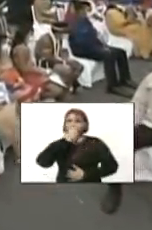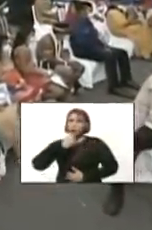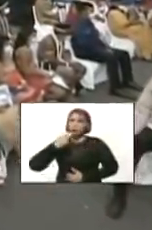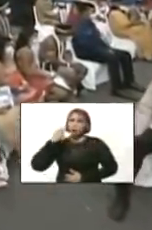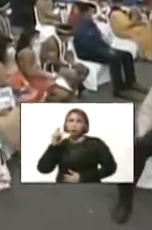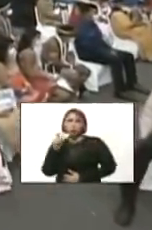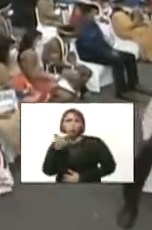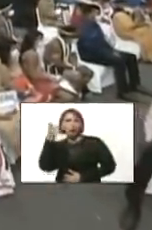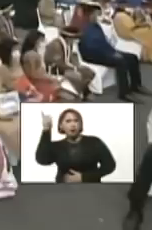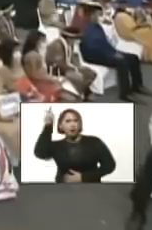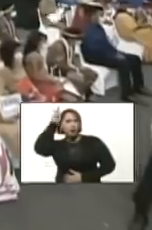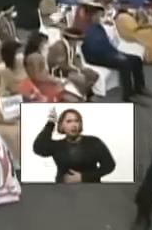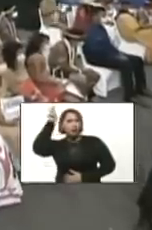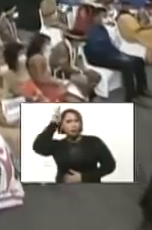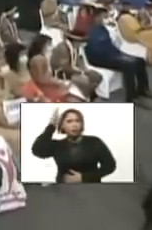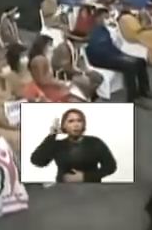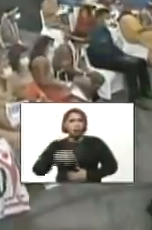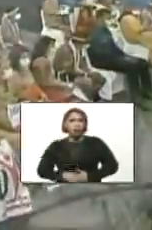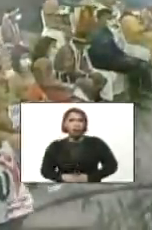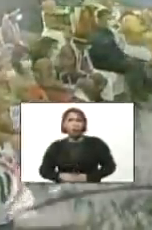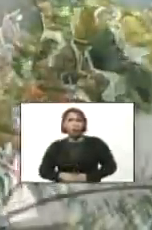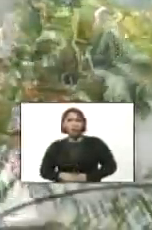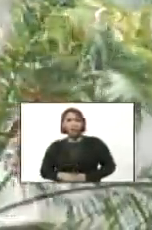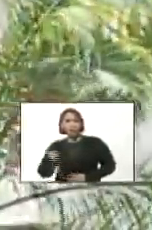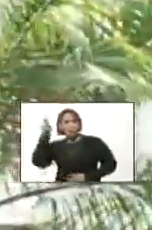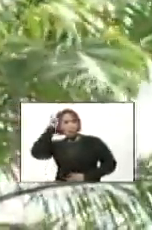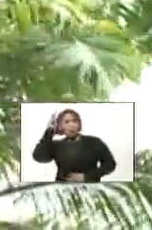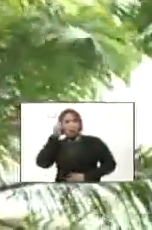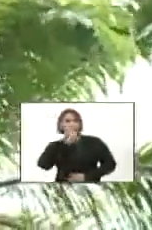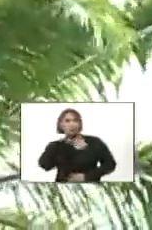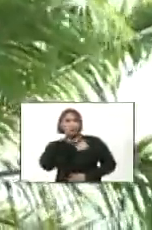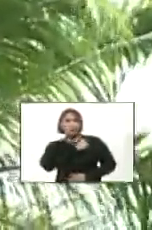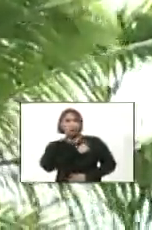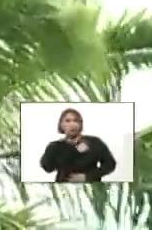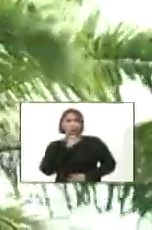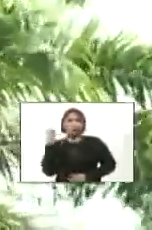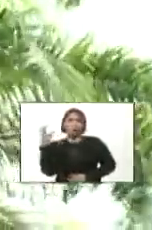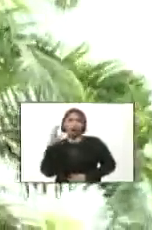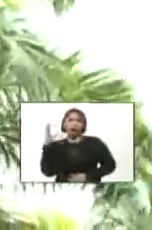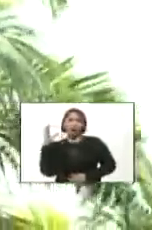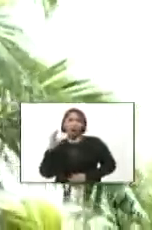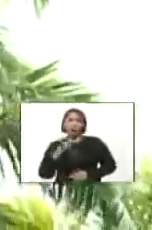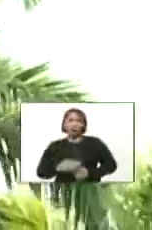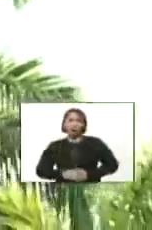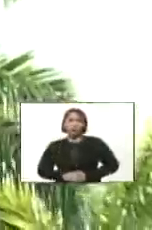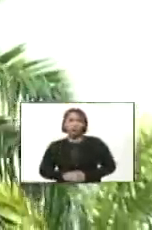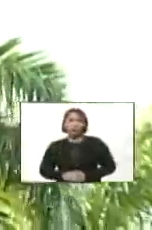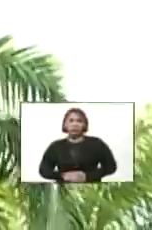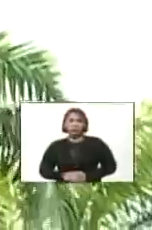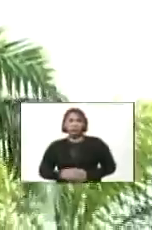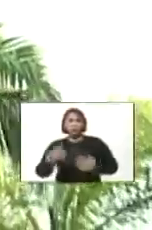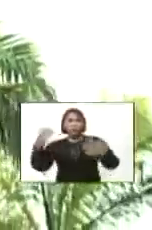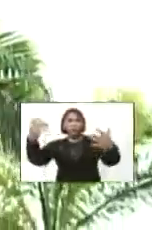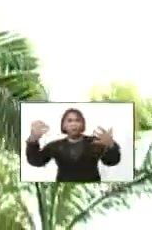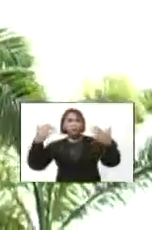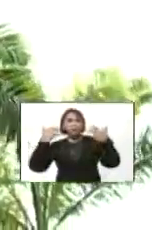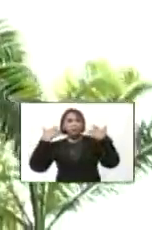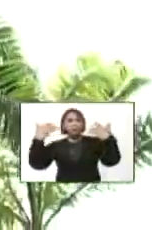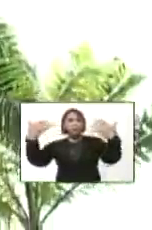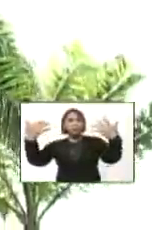Guaycaipuro, del indio Chacao, de Caricuao. Este aire fresco